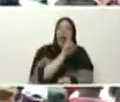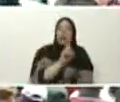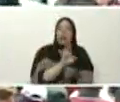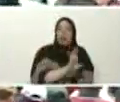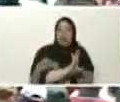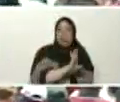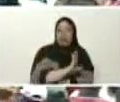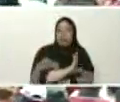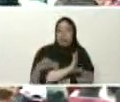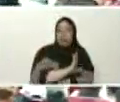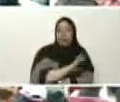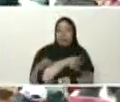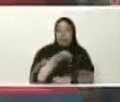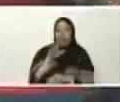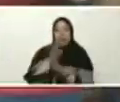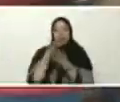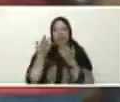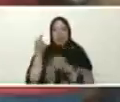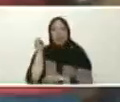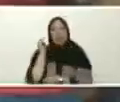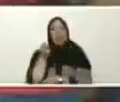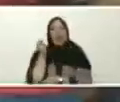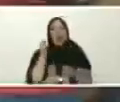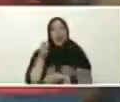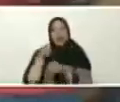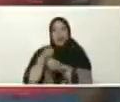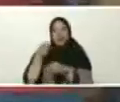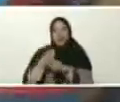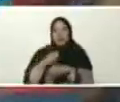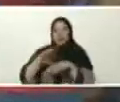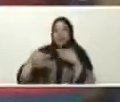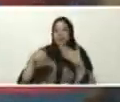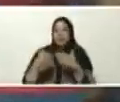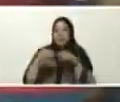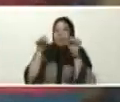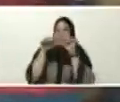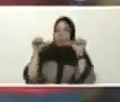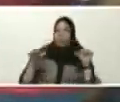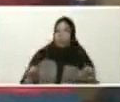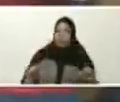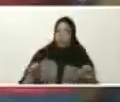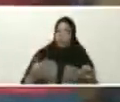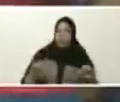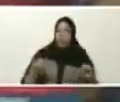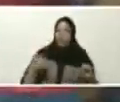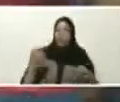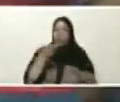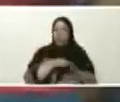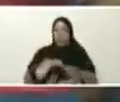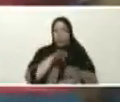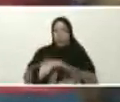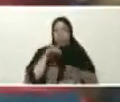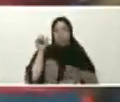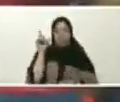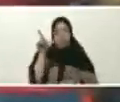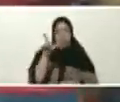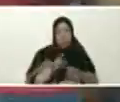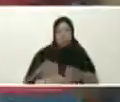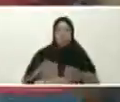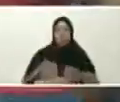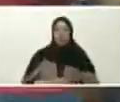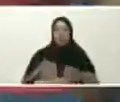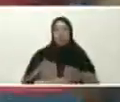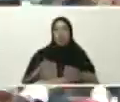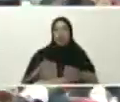está entonces este manual de tareas, de trabajo para todas nuestras estructuras de base del Partido Socialista Unido de Venezuela. Bueno,